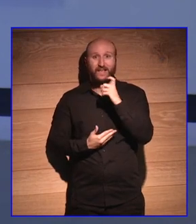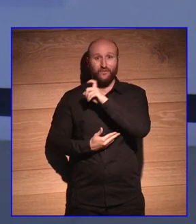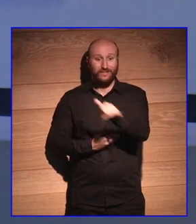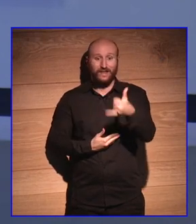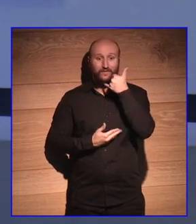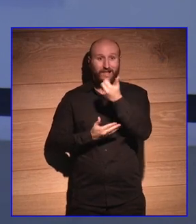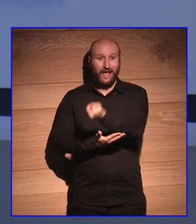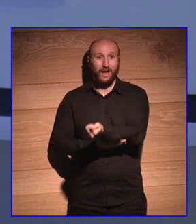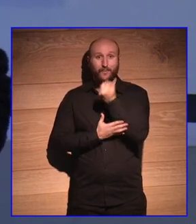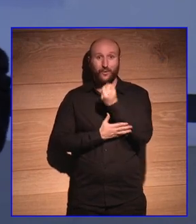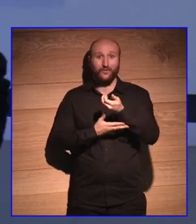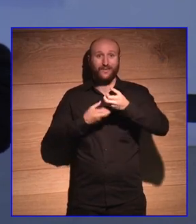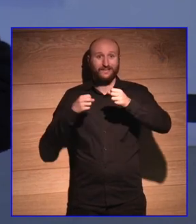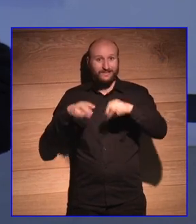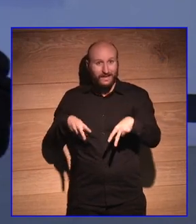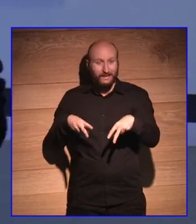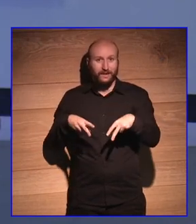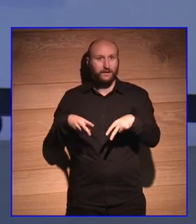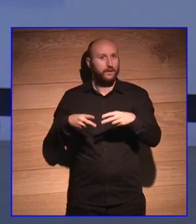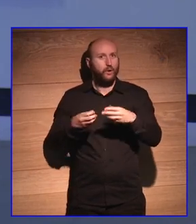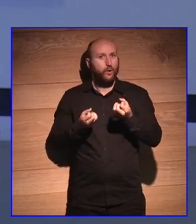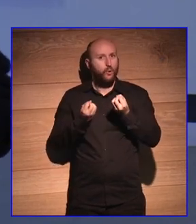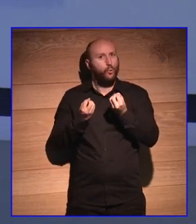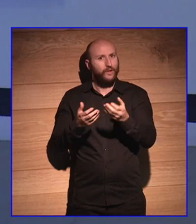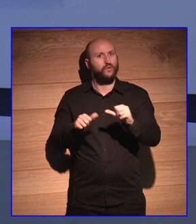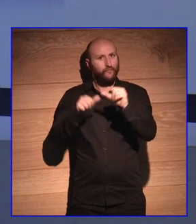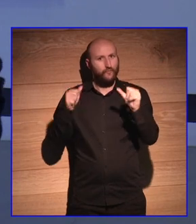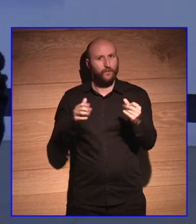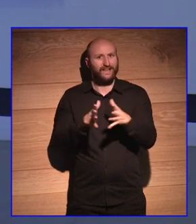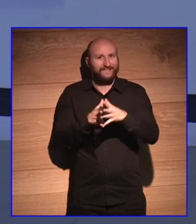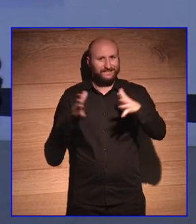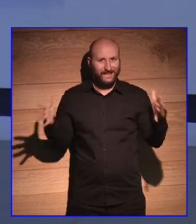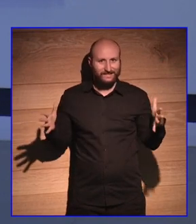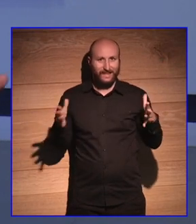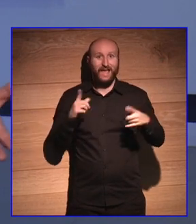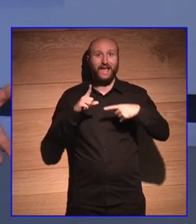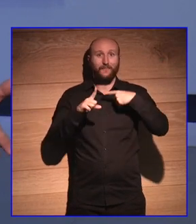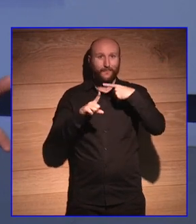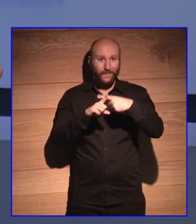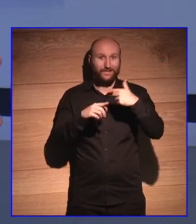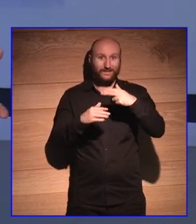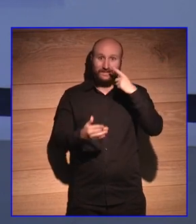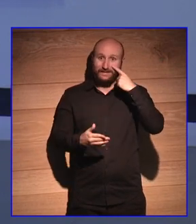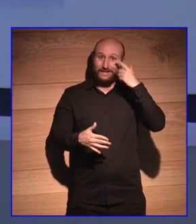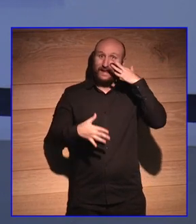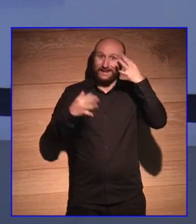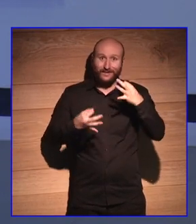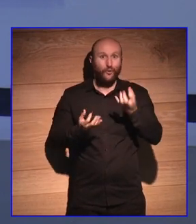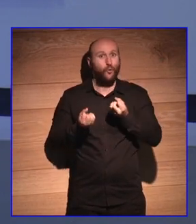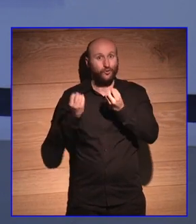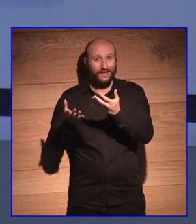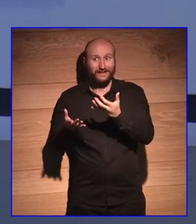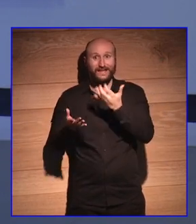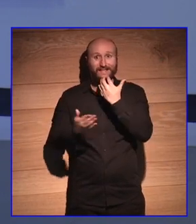telefónica lo digo de una manera extensa y sabiendo lo que me juego cuando lo estoy diciendo no habríamos podido